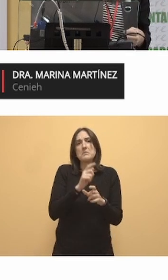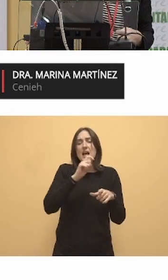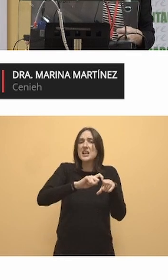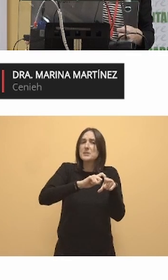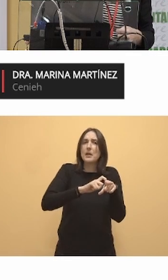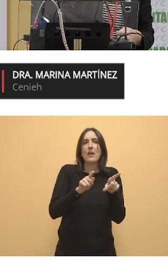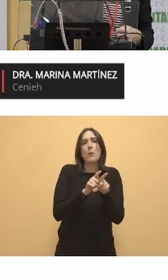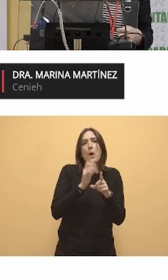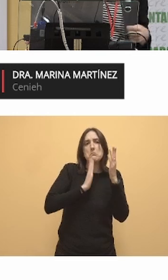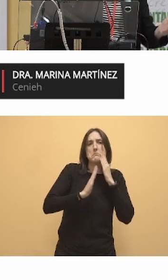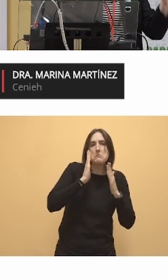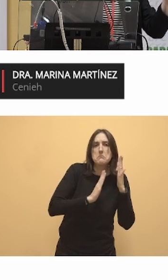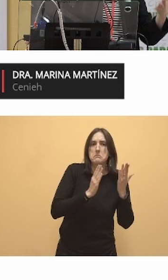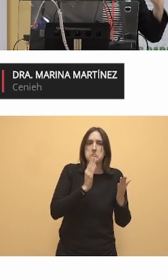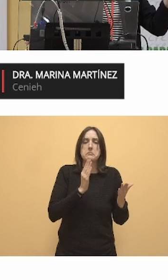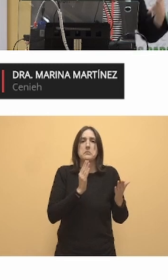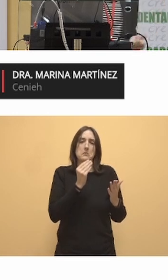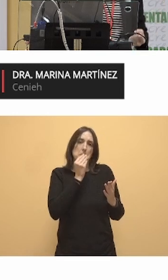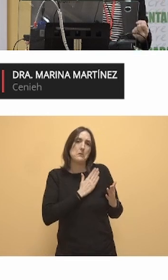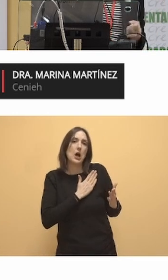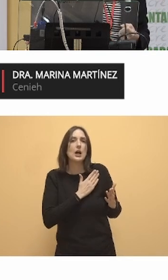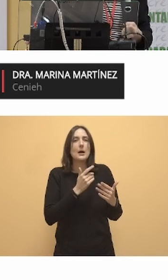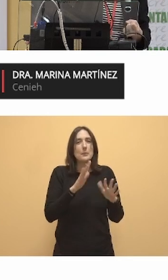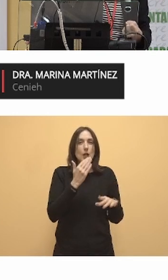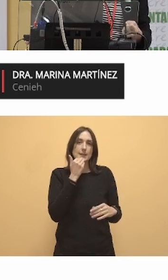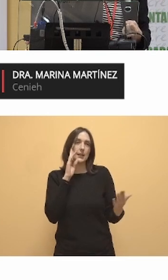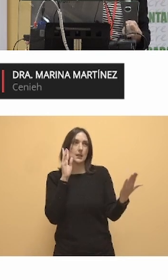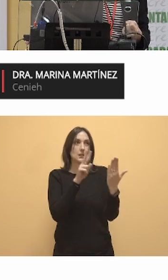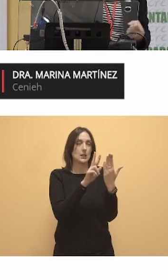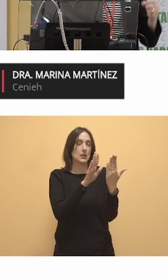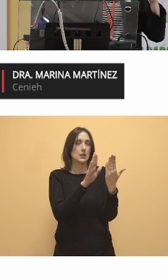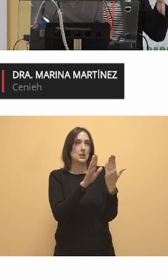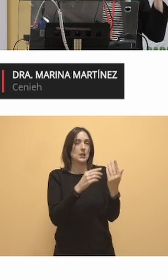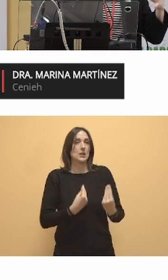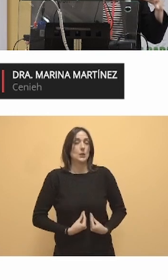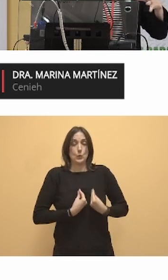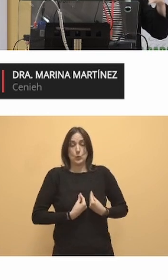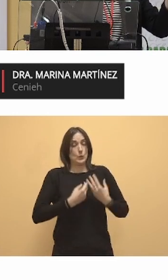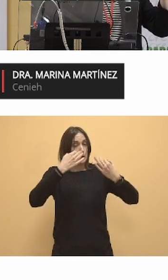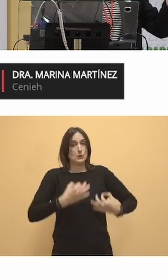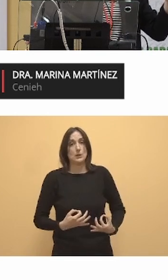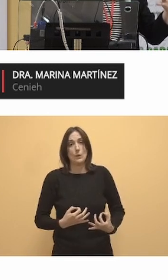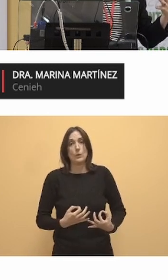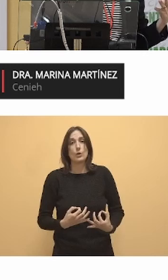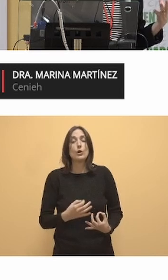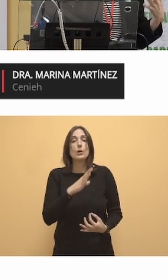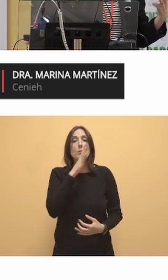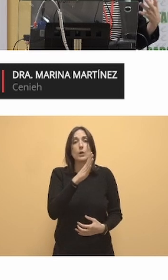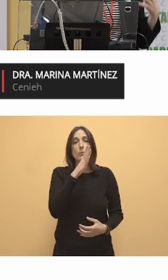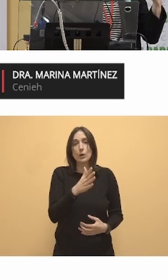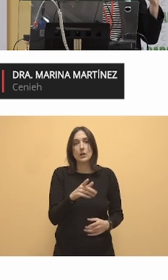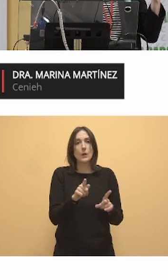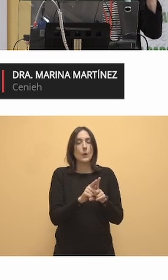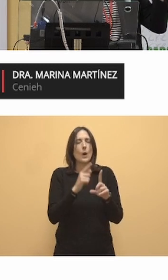¿vale? Pero sin duda, si viéramos a uno de estos de frente, nos asustaríamos por la